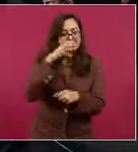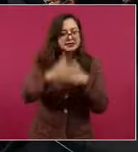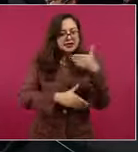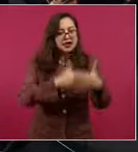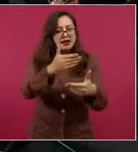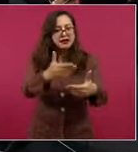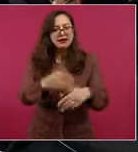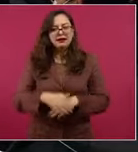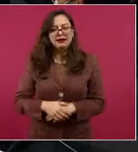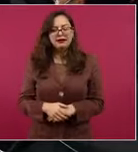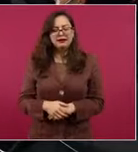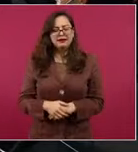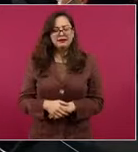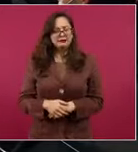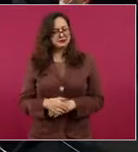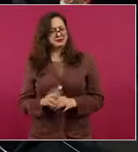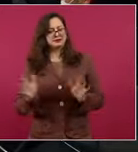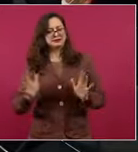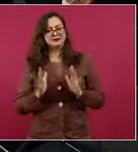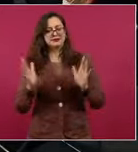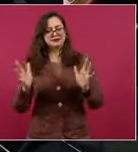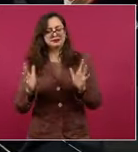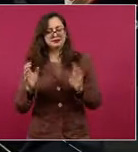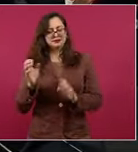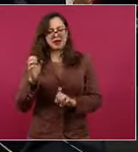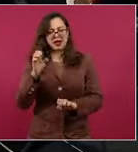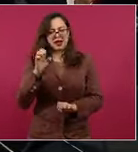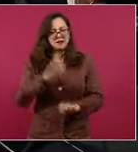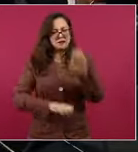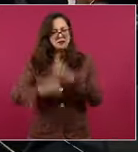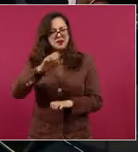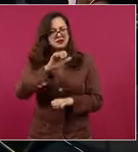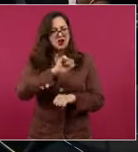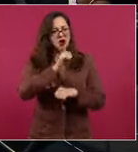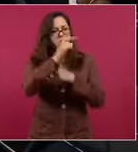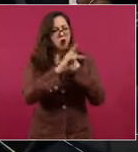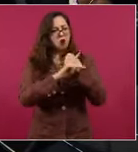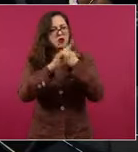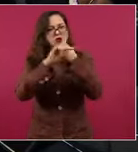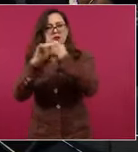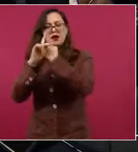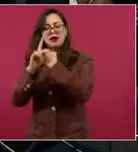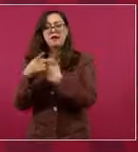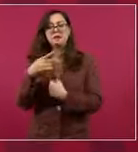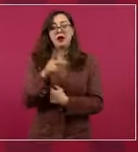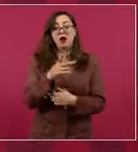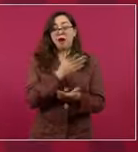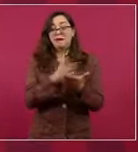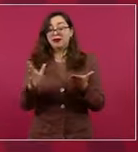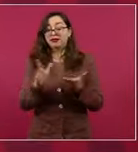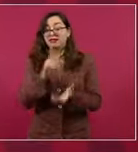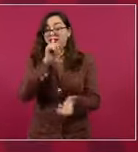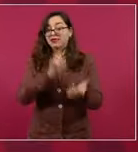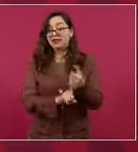pero empresas que están acusadas por vender productos chatarra,